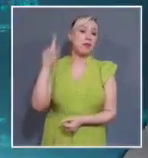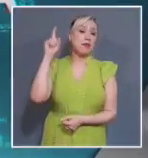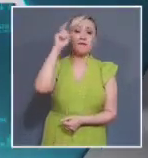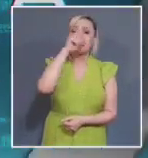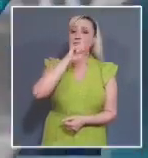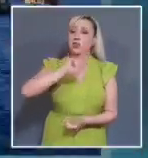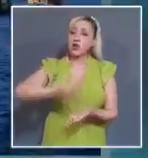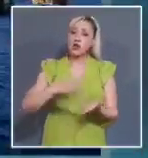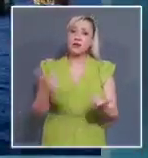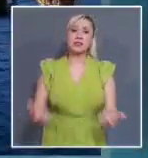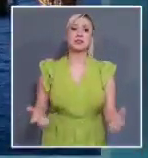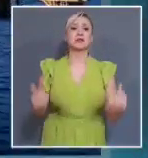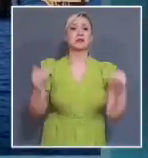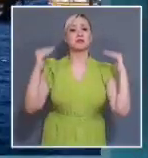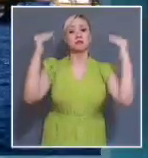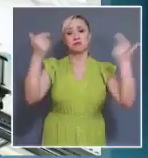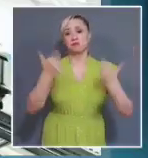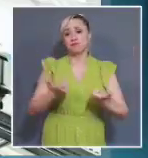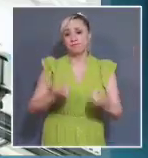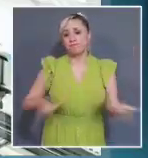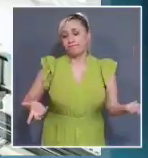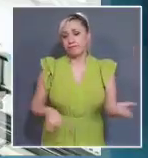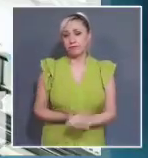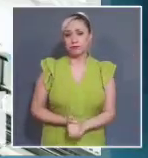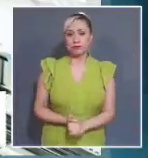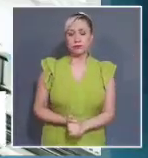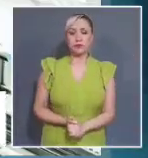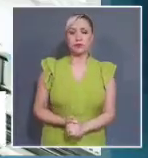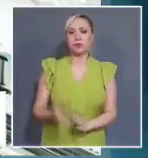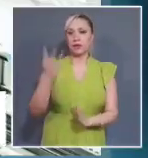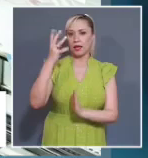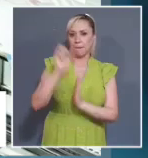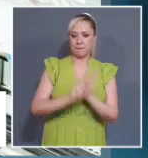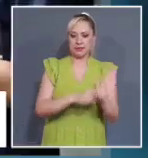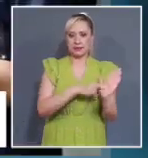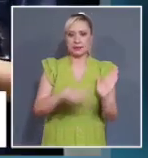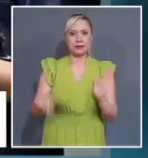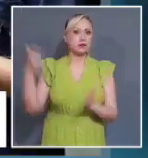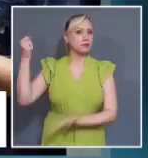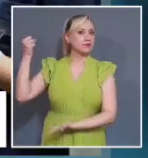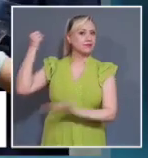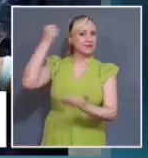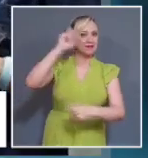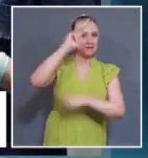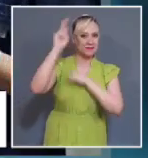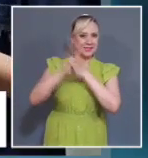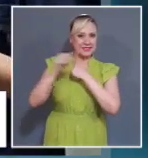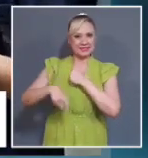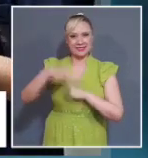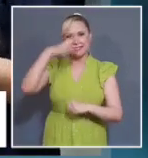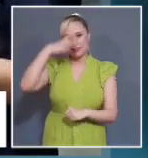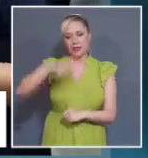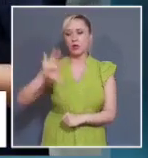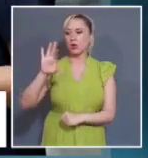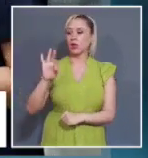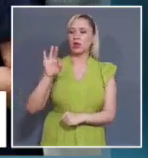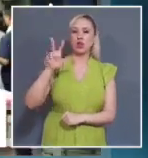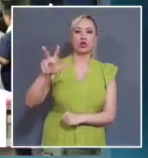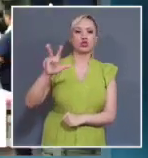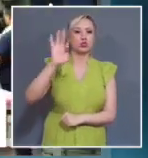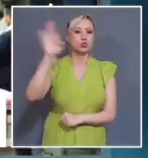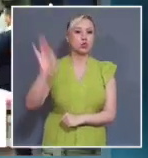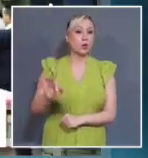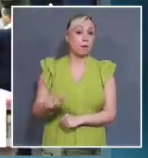En el primer trimestre del año, la inversión extranjera directa en México fue 48% superior a